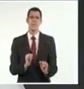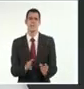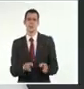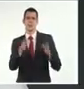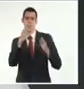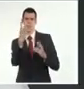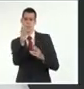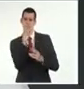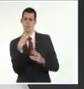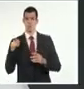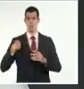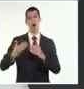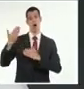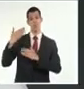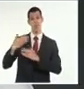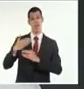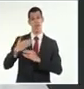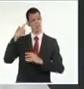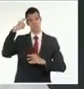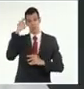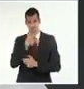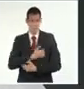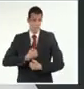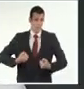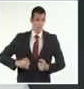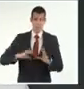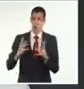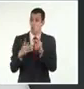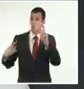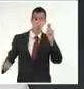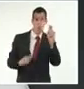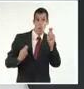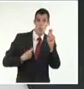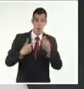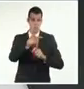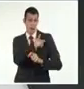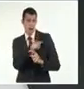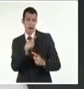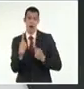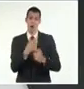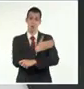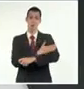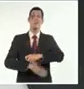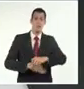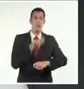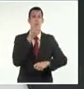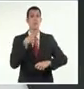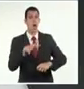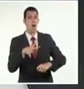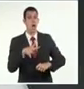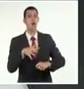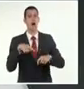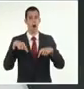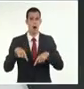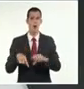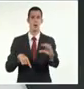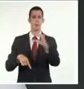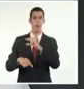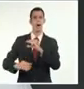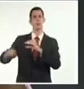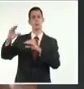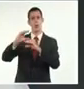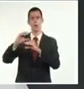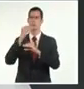además porque me doy cuenta que a pesar de las limitaciones que nos impone